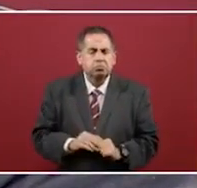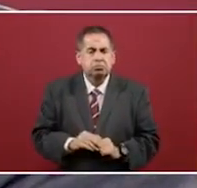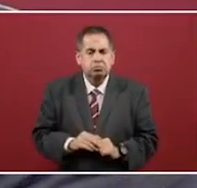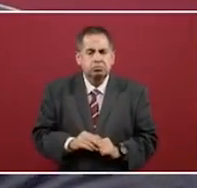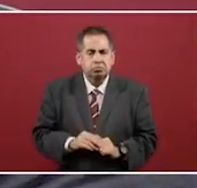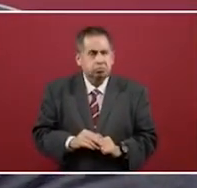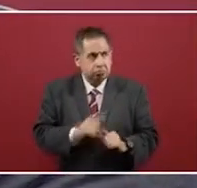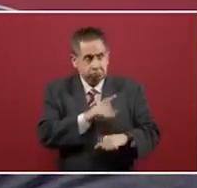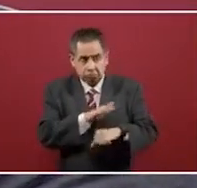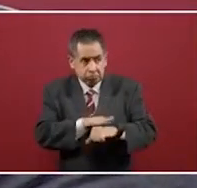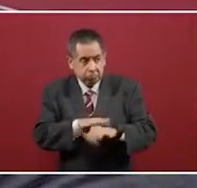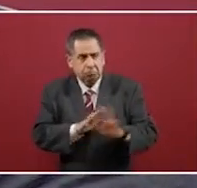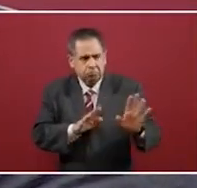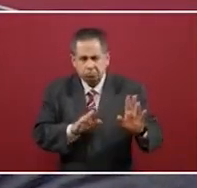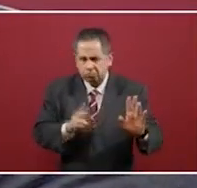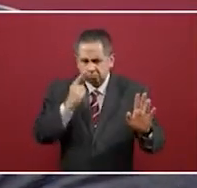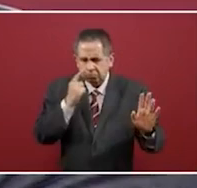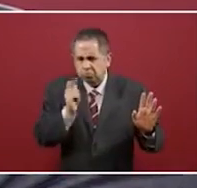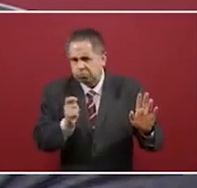señalando